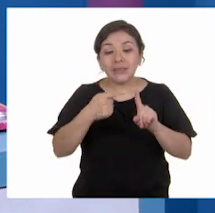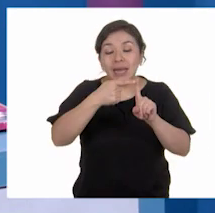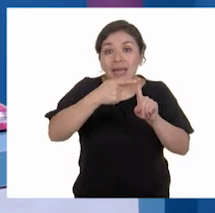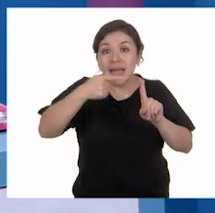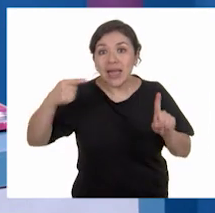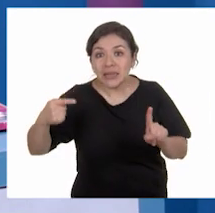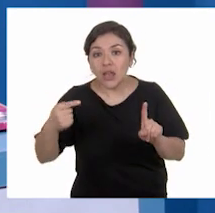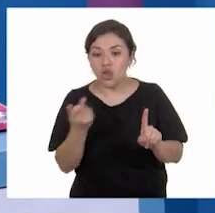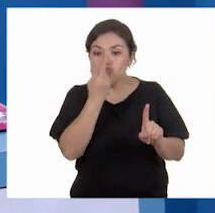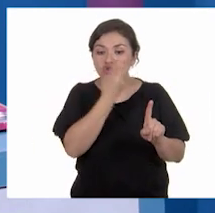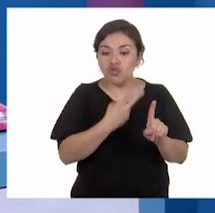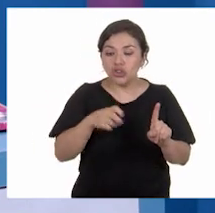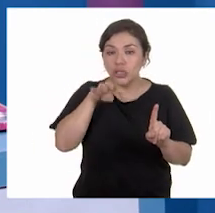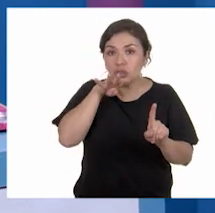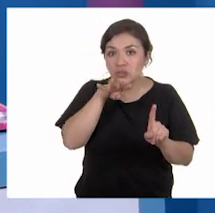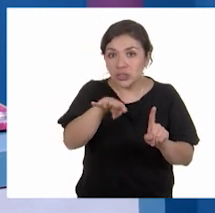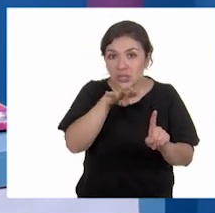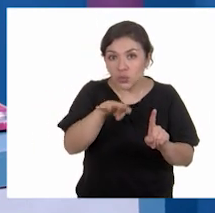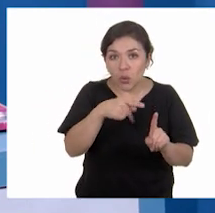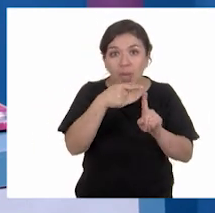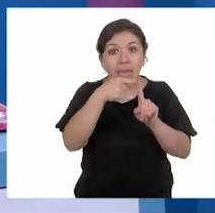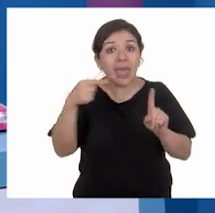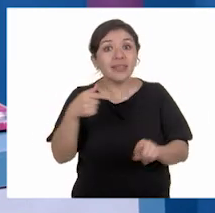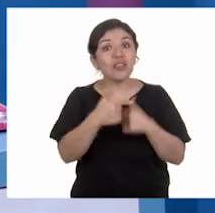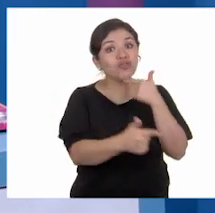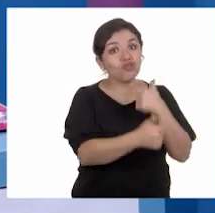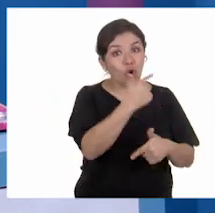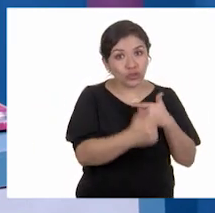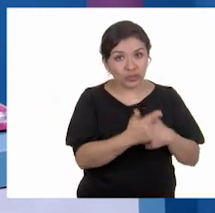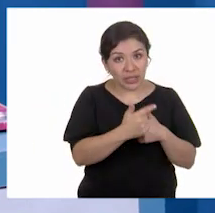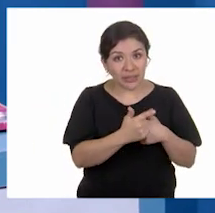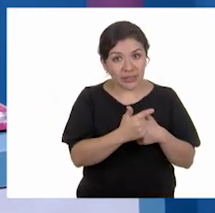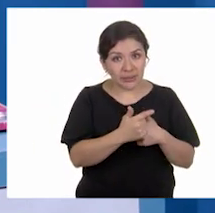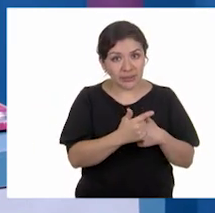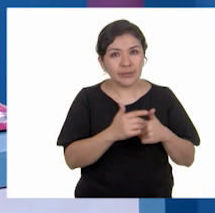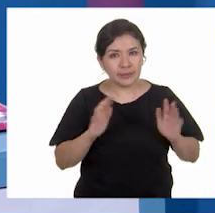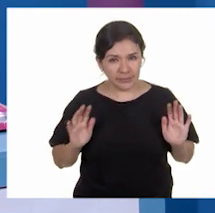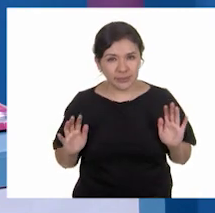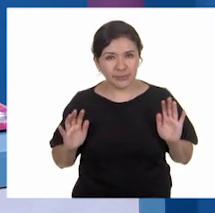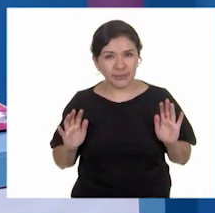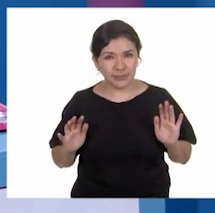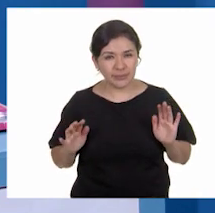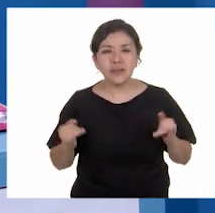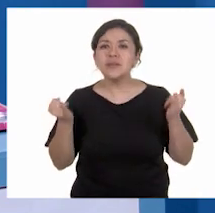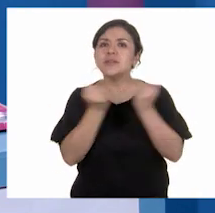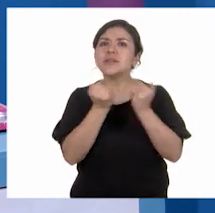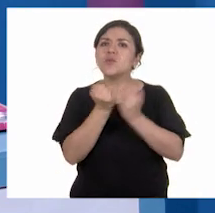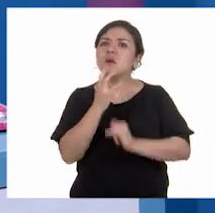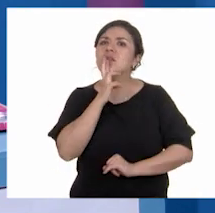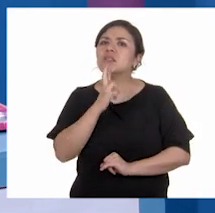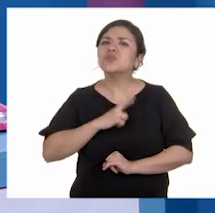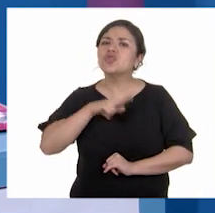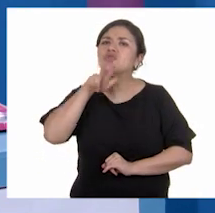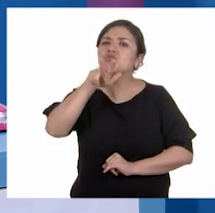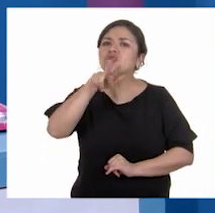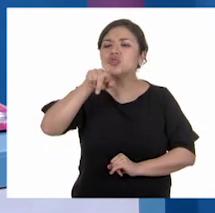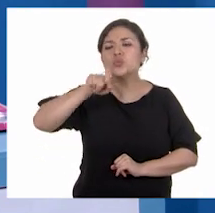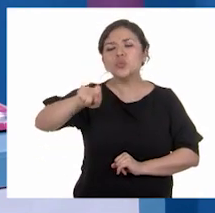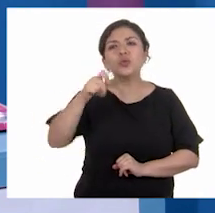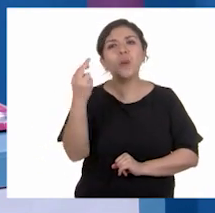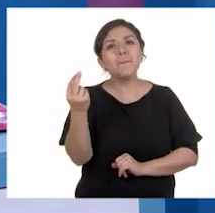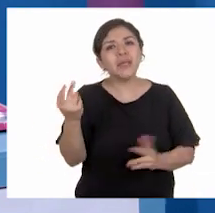de 219 entre 12 y también me dio